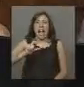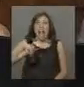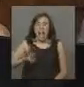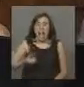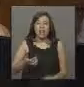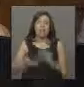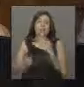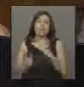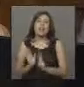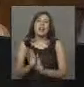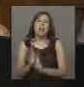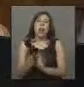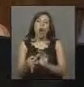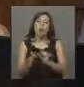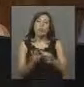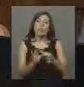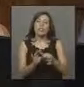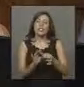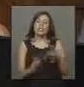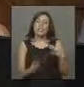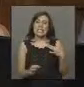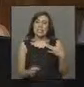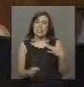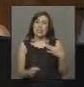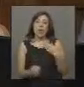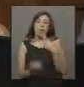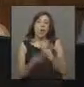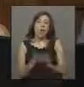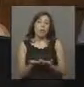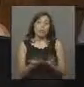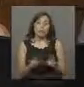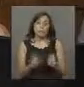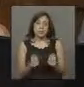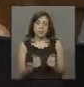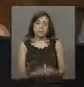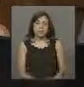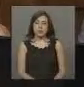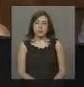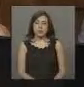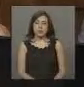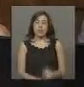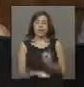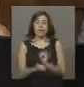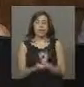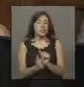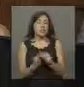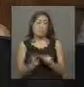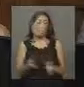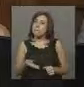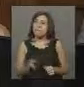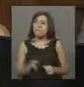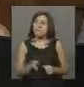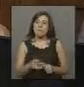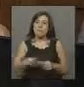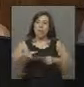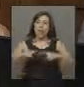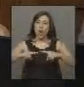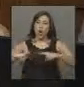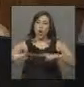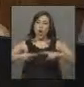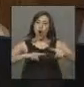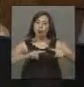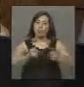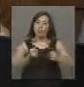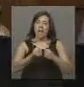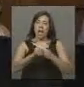supuesto, representantes de organizaciones civiles de la comuna cuando corresponda, como un organismo permanente de coordinación y